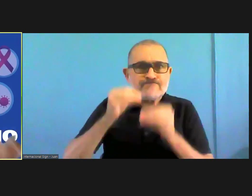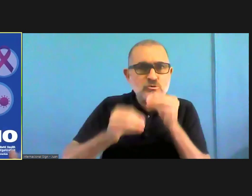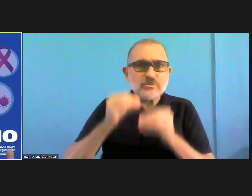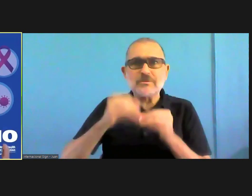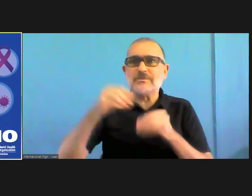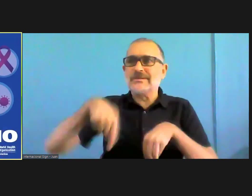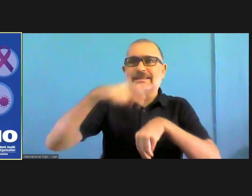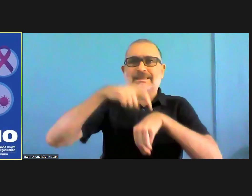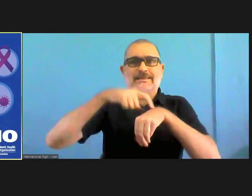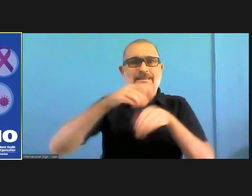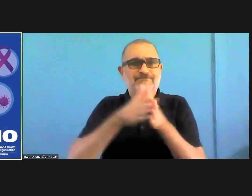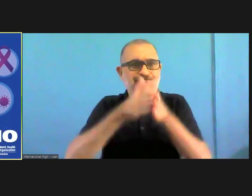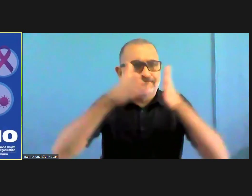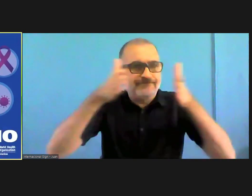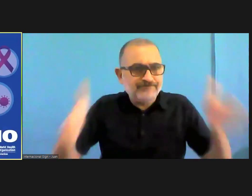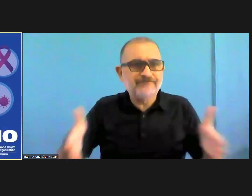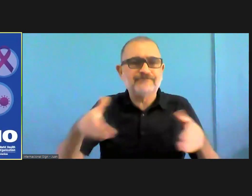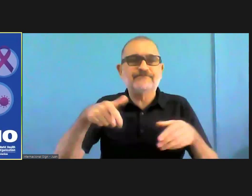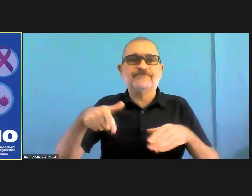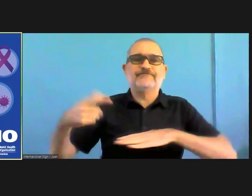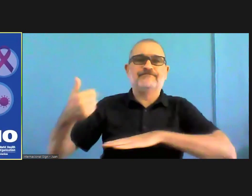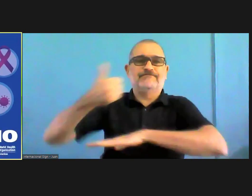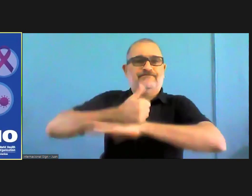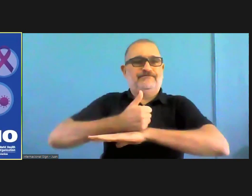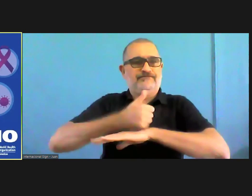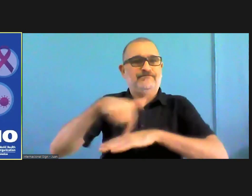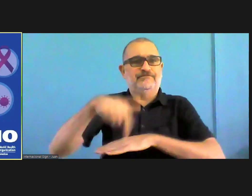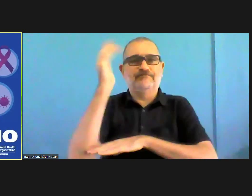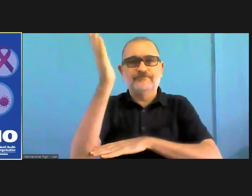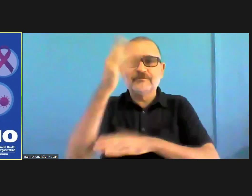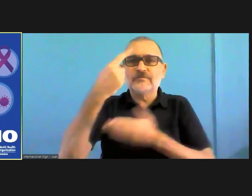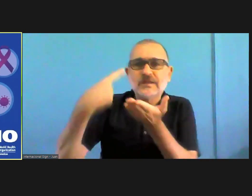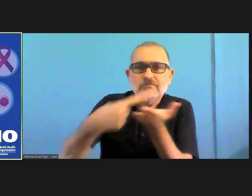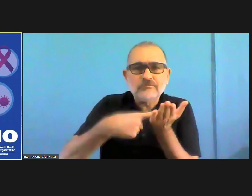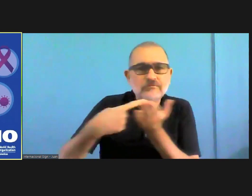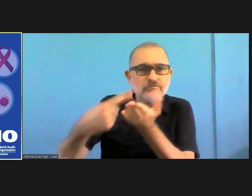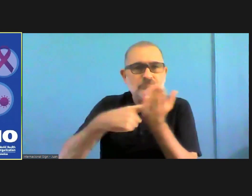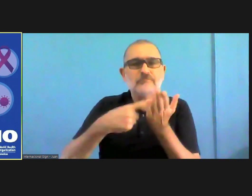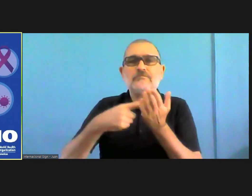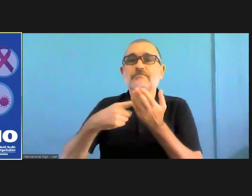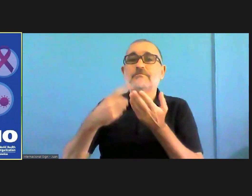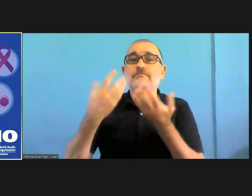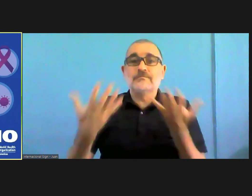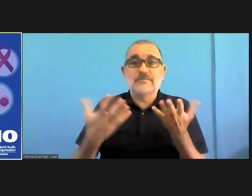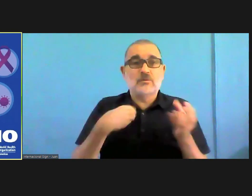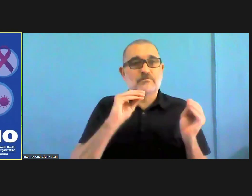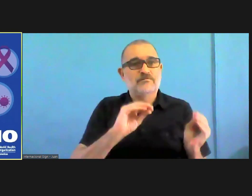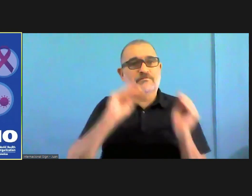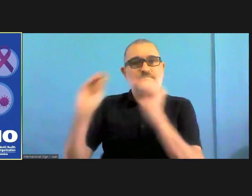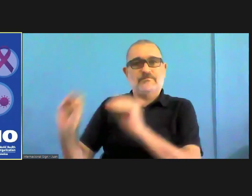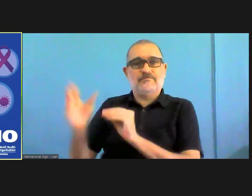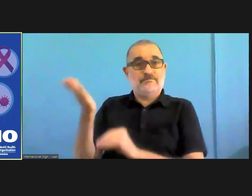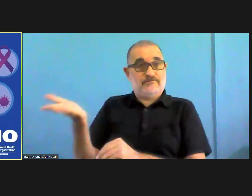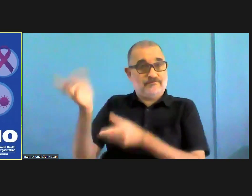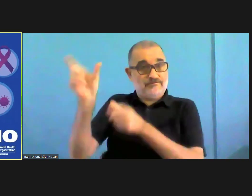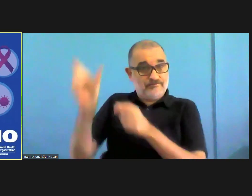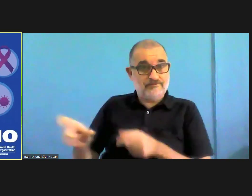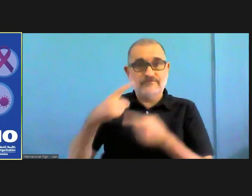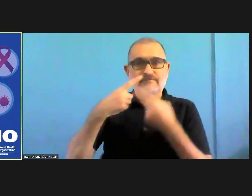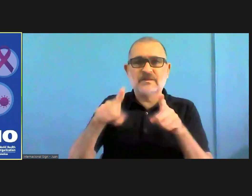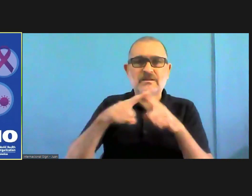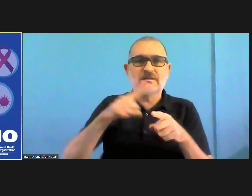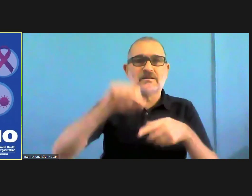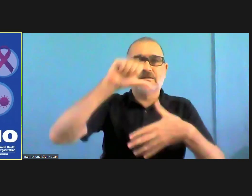ahora a escuchar de los países de la región. Sabemos que en toda América Latina y el Caribe, los ministros de salud son